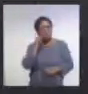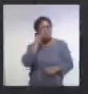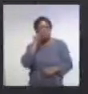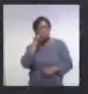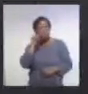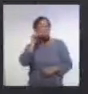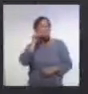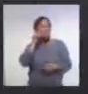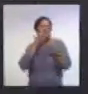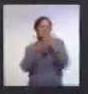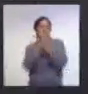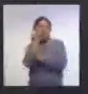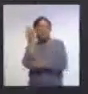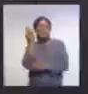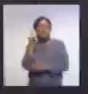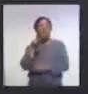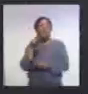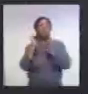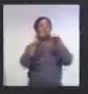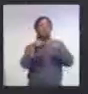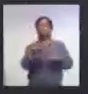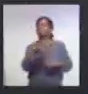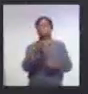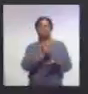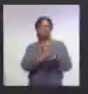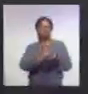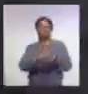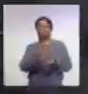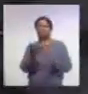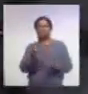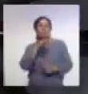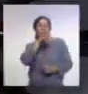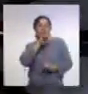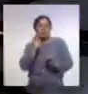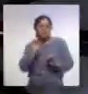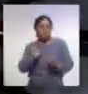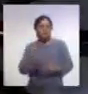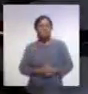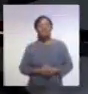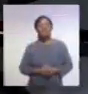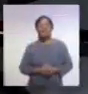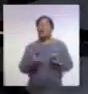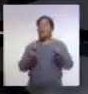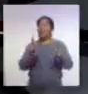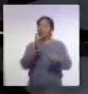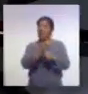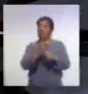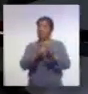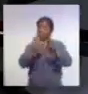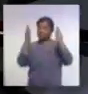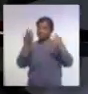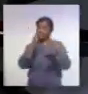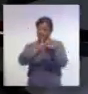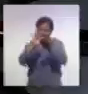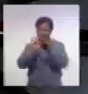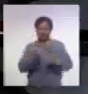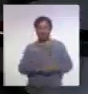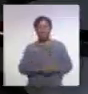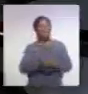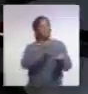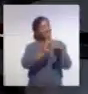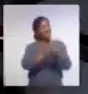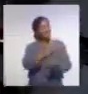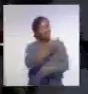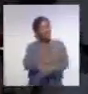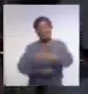las 9 de la mañana pueden llegar y es hora de inscribirse, sin problema. Perfecto, bueno, ahí está la invitación abierta. Muchísimas gracias, de Muchísimas verdad. Muchísimas gracias a ti. Gracias, buenas tardes.